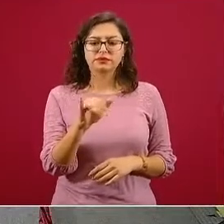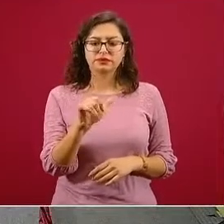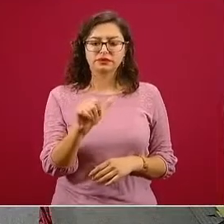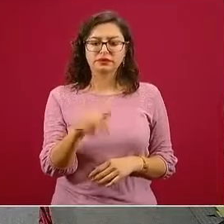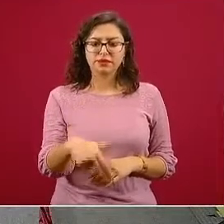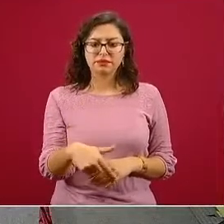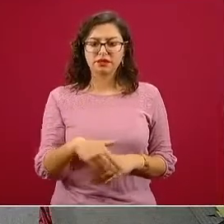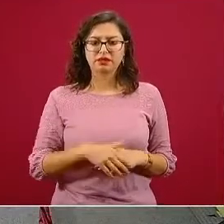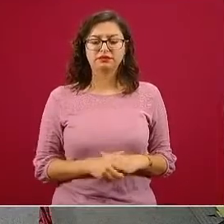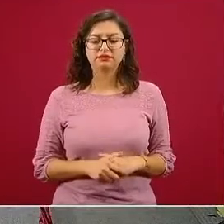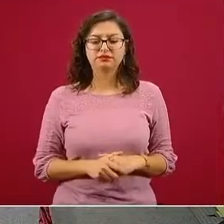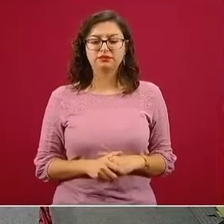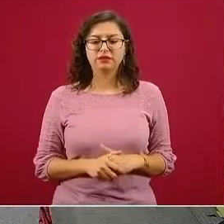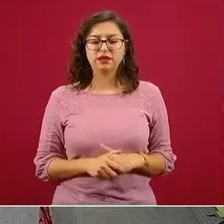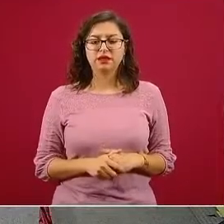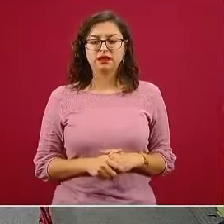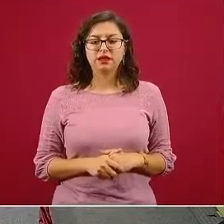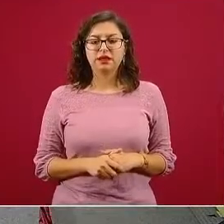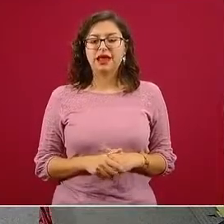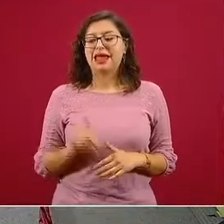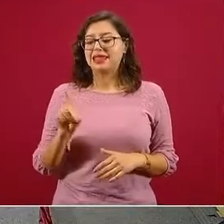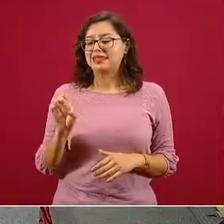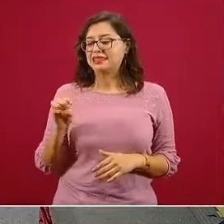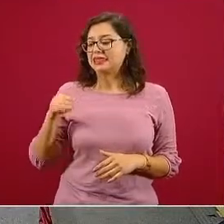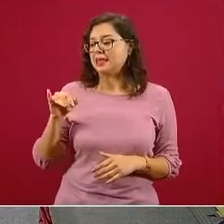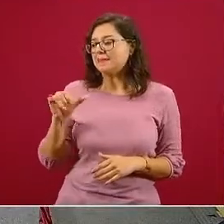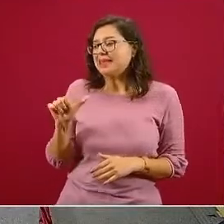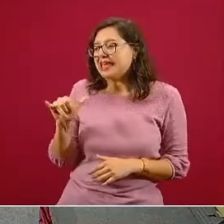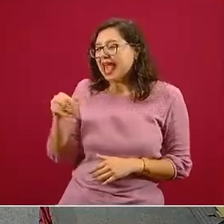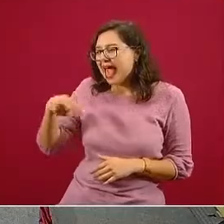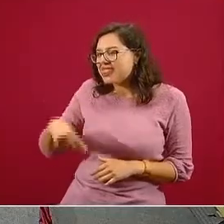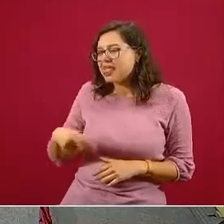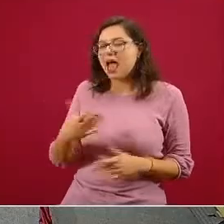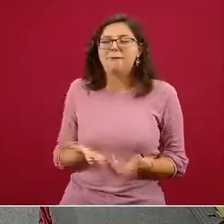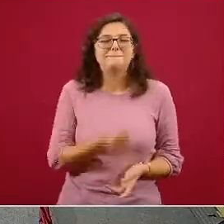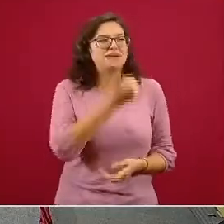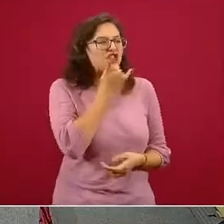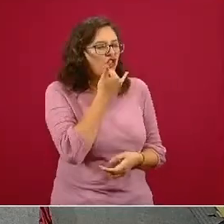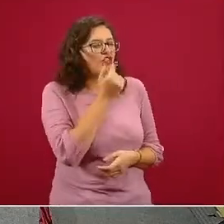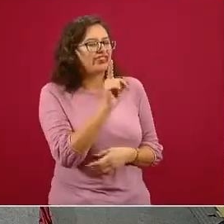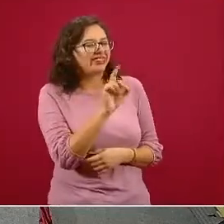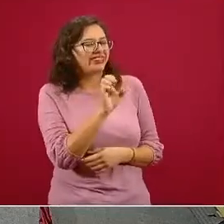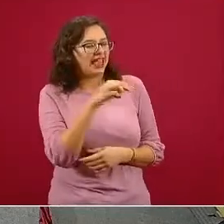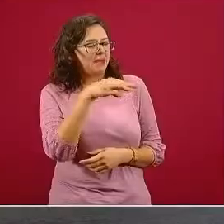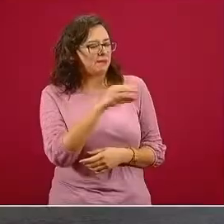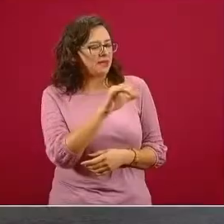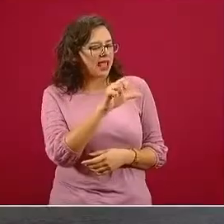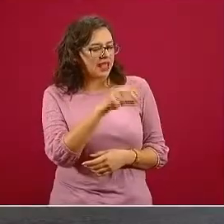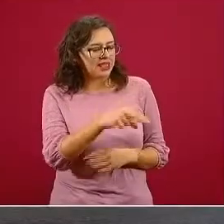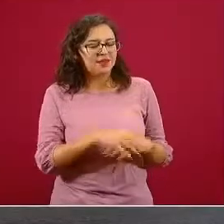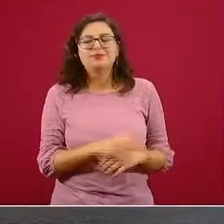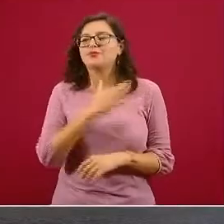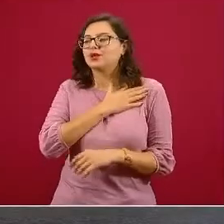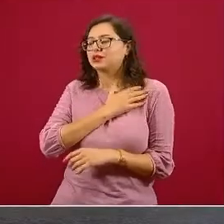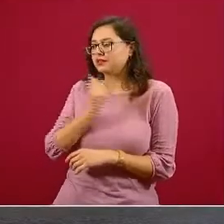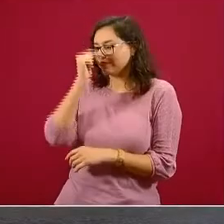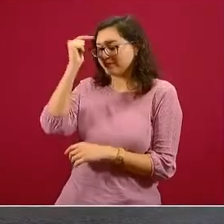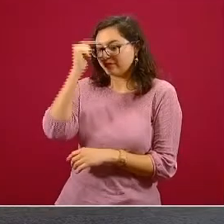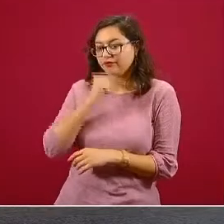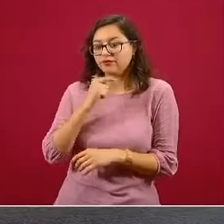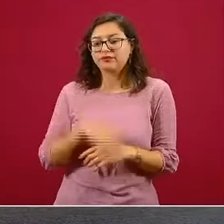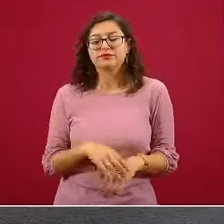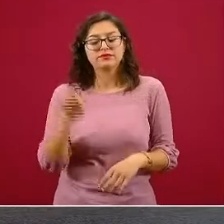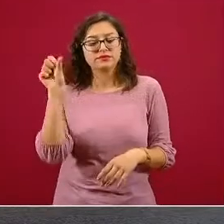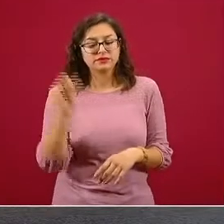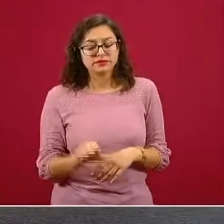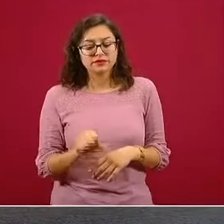Sí, gracias. Es Demián con una E. Demián. Gracias, doctor. Buenas noches. Hoy el